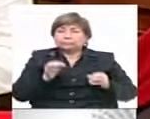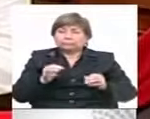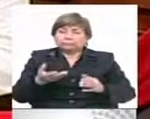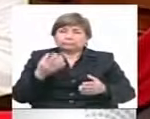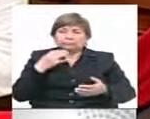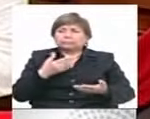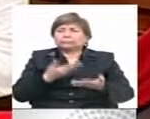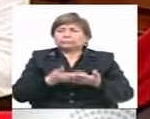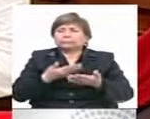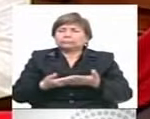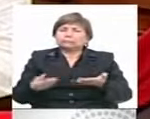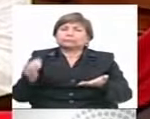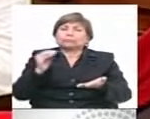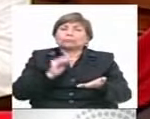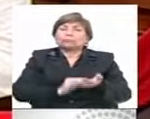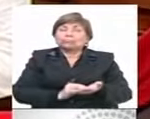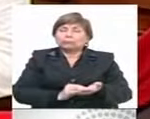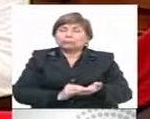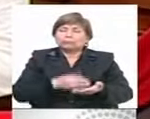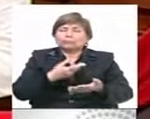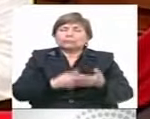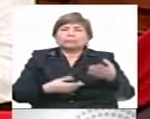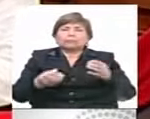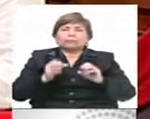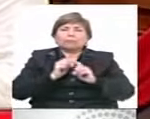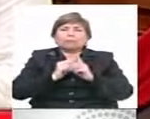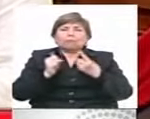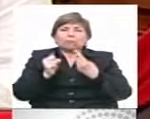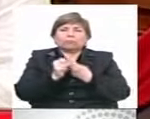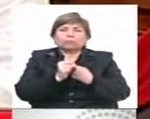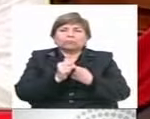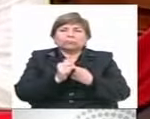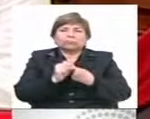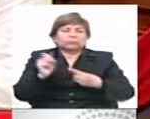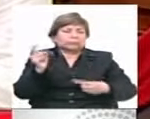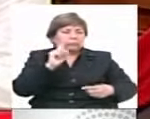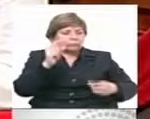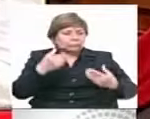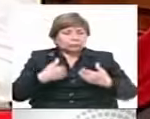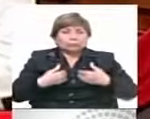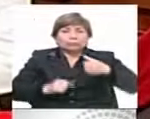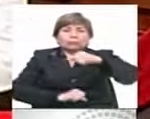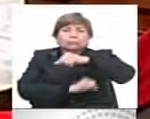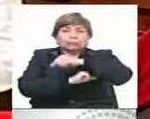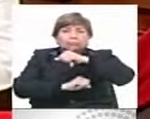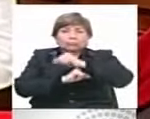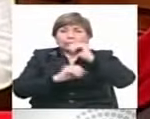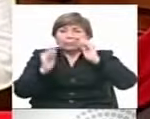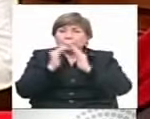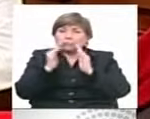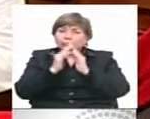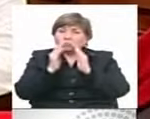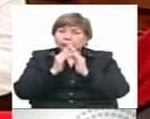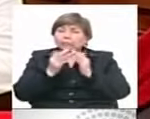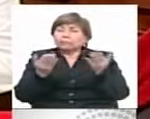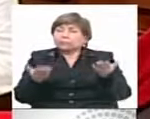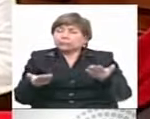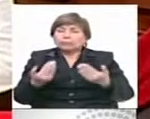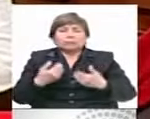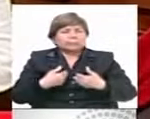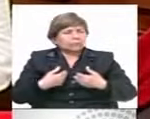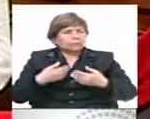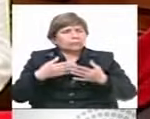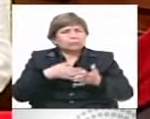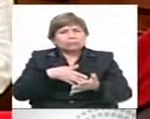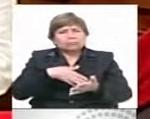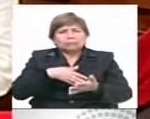tiempo, implementar un plan de vivienda social para aquellos que no tienen techo en nuestro país. Además, que contamos uno de los